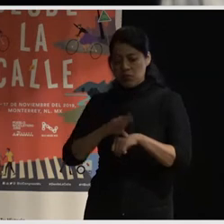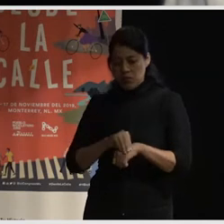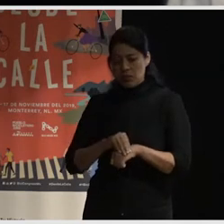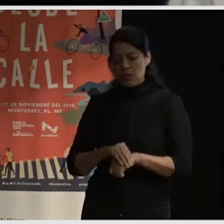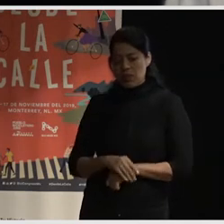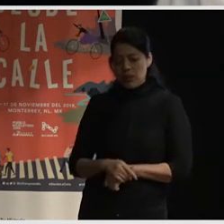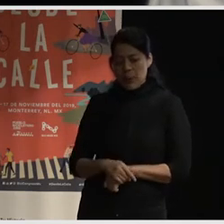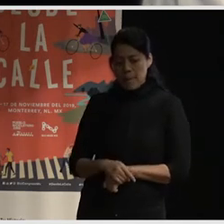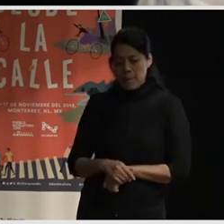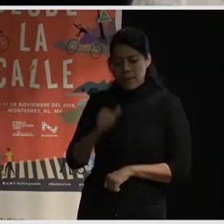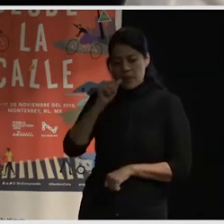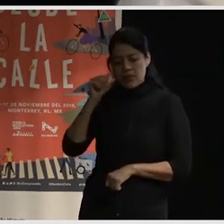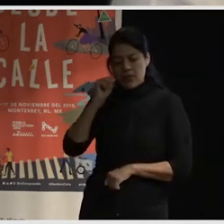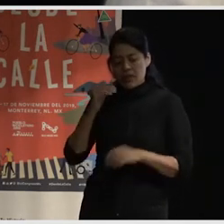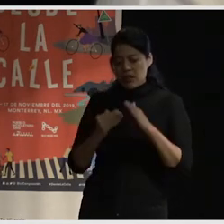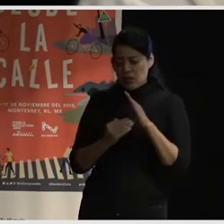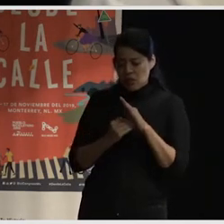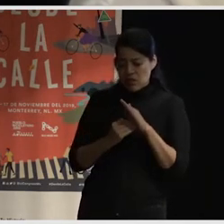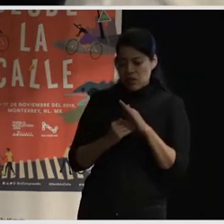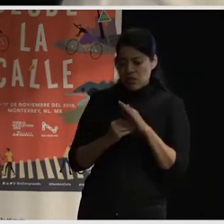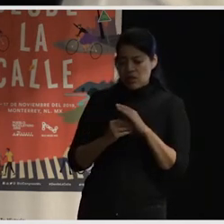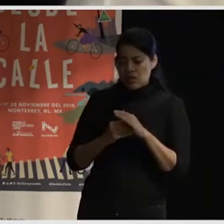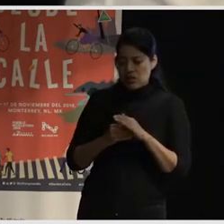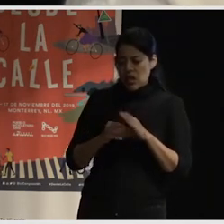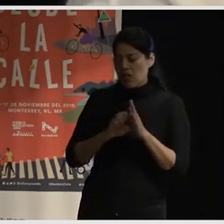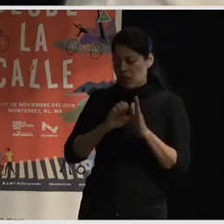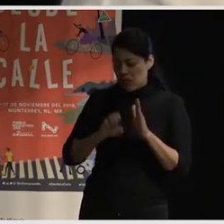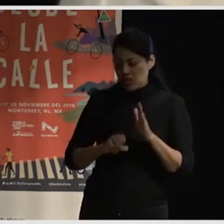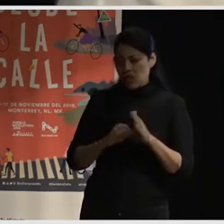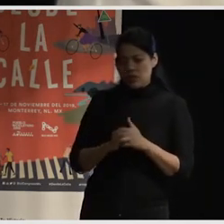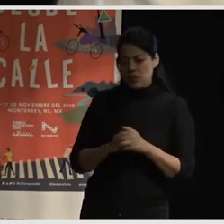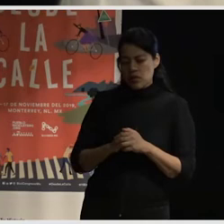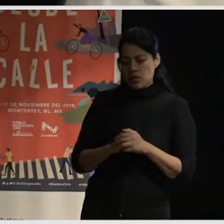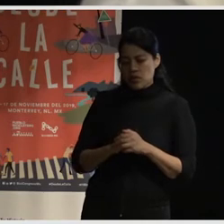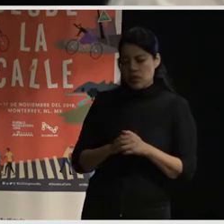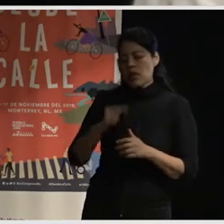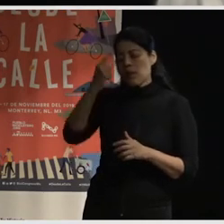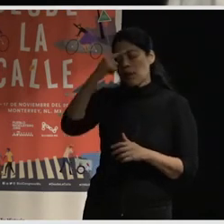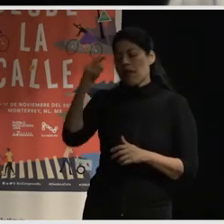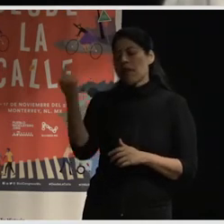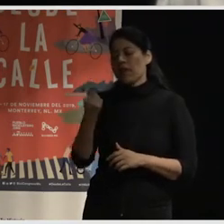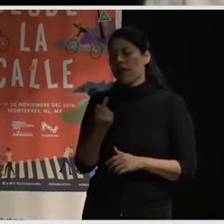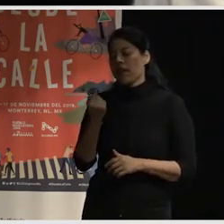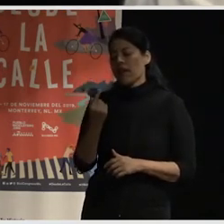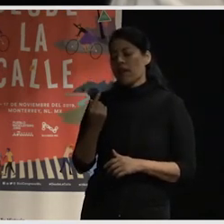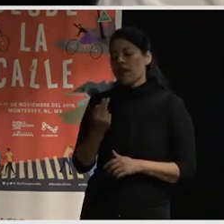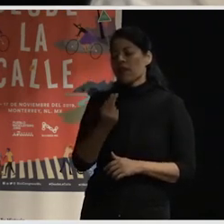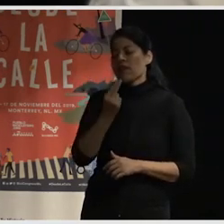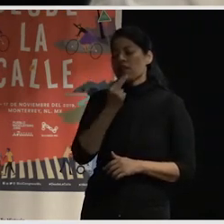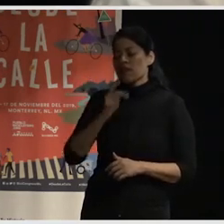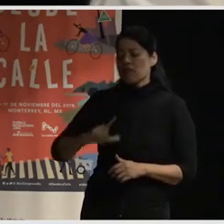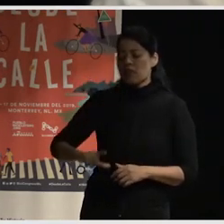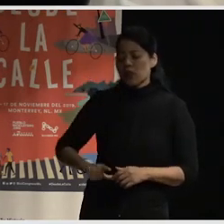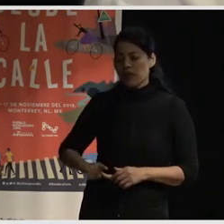comentaba ayer en la mesa de la gentrificación o sea para qué sirve el gobierno si no es para